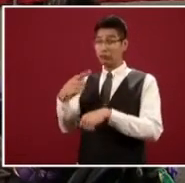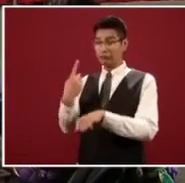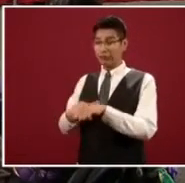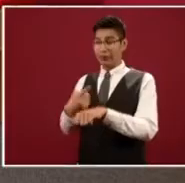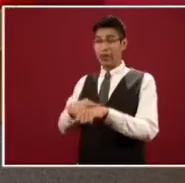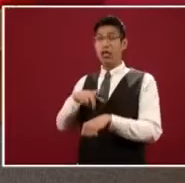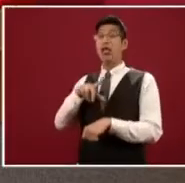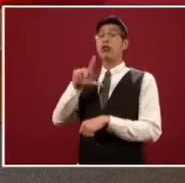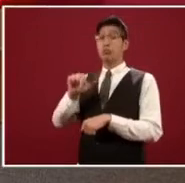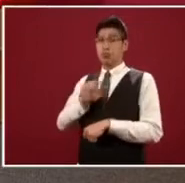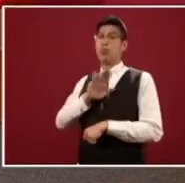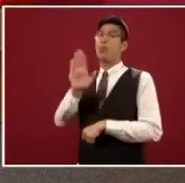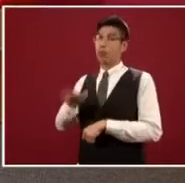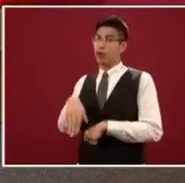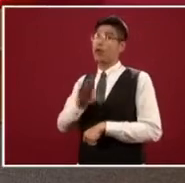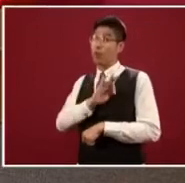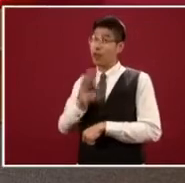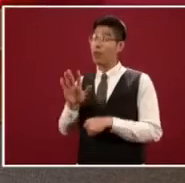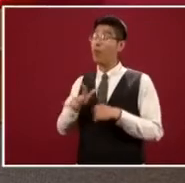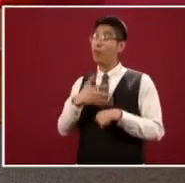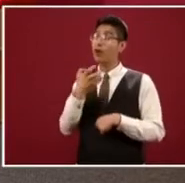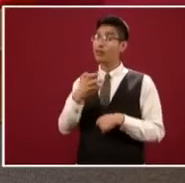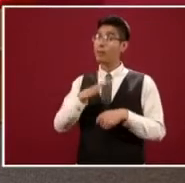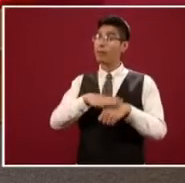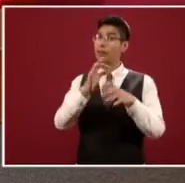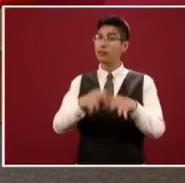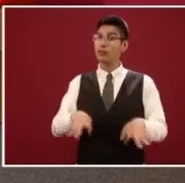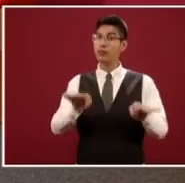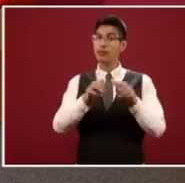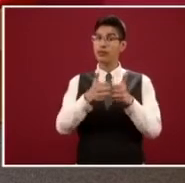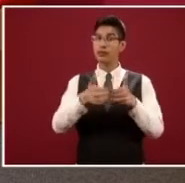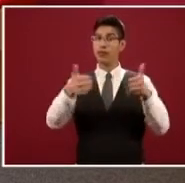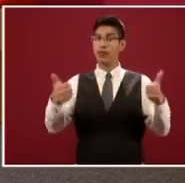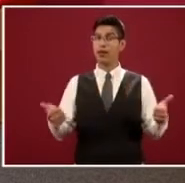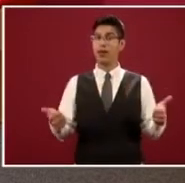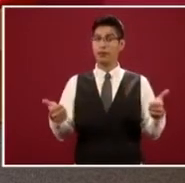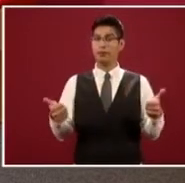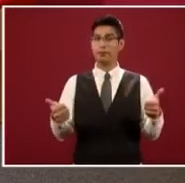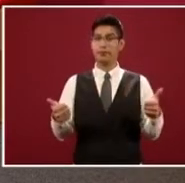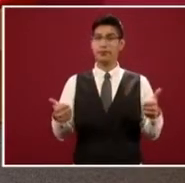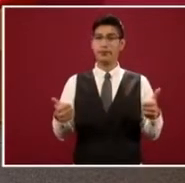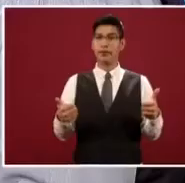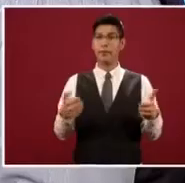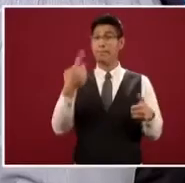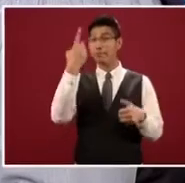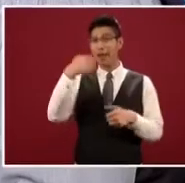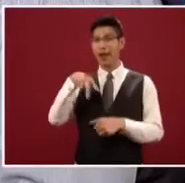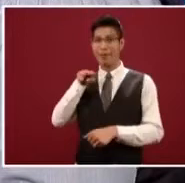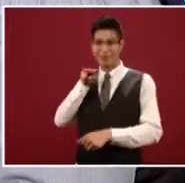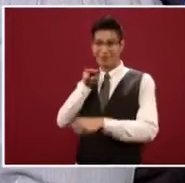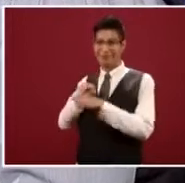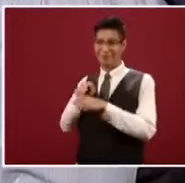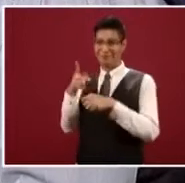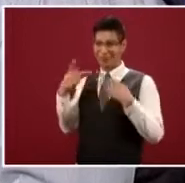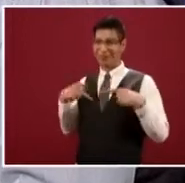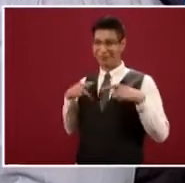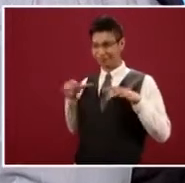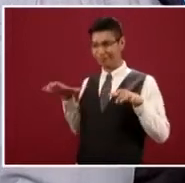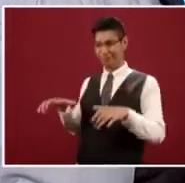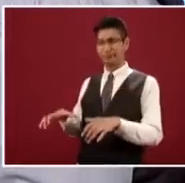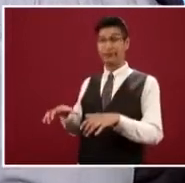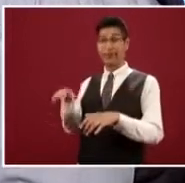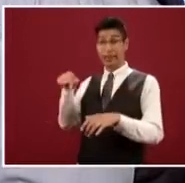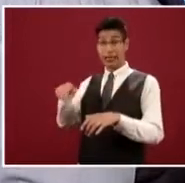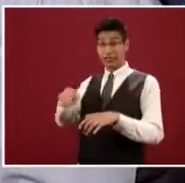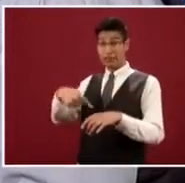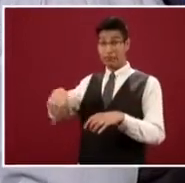tanto, todas estas acciones de sana distancia deben de ser priorizadas y enfocadas en este grupo. Y a estos